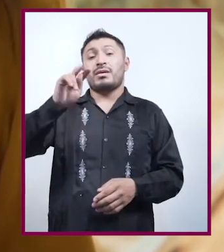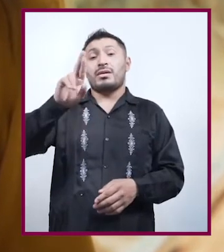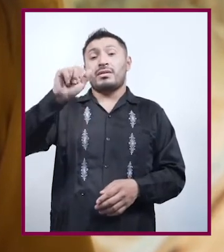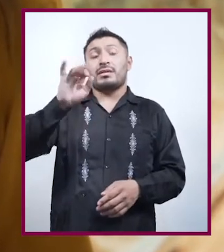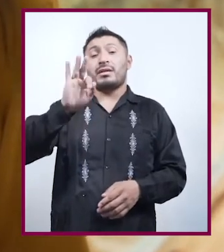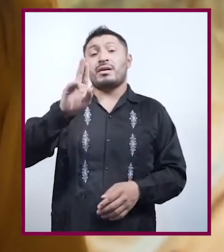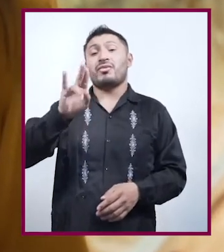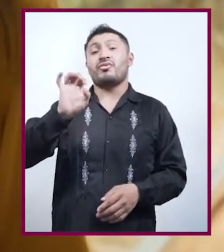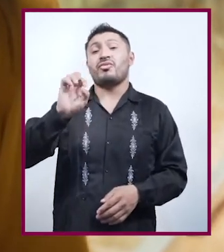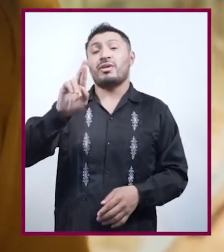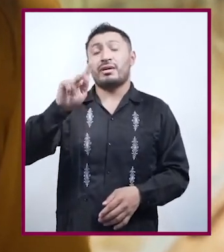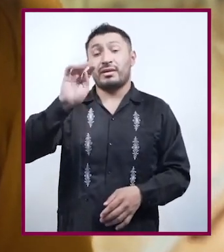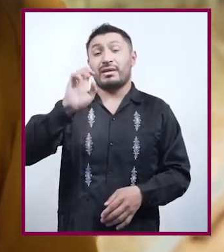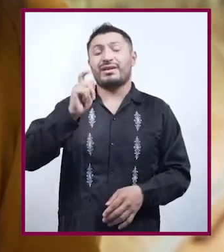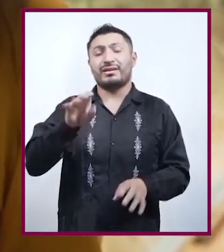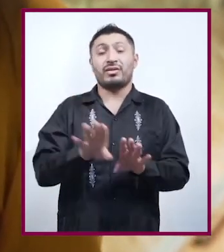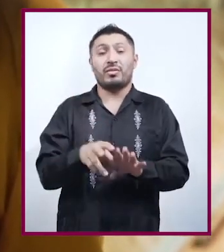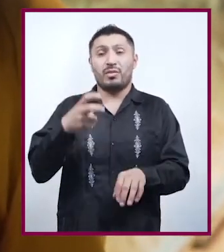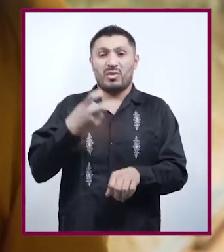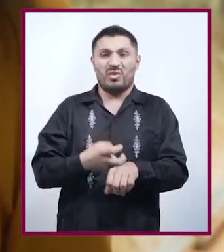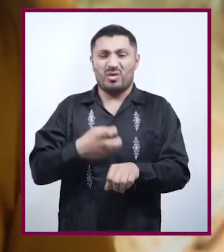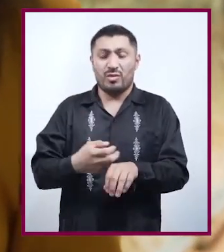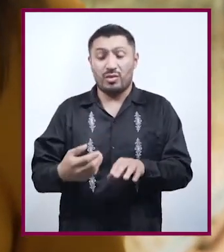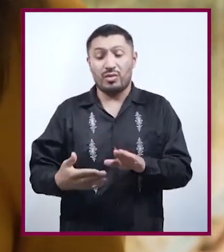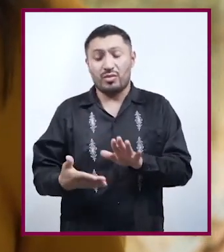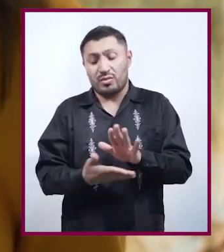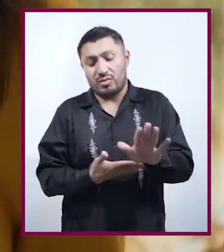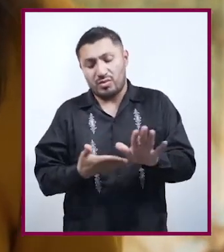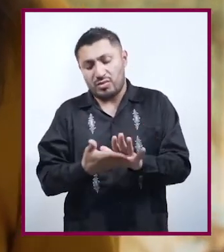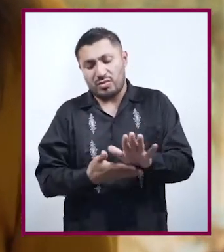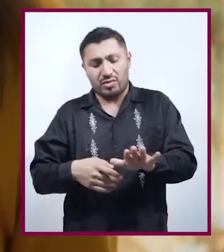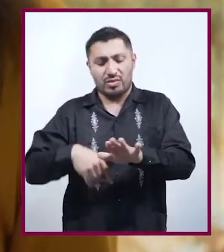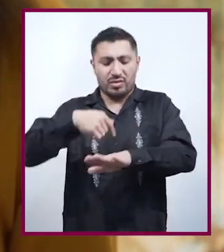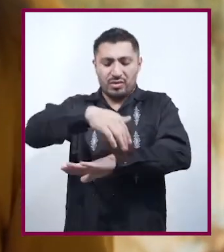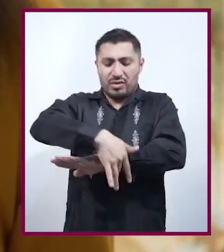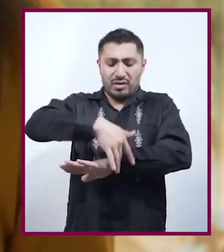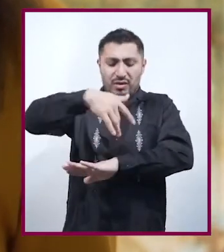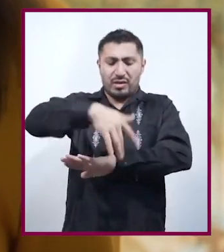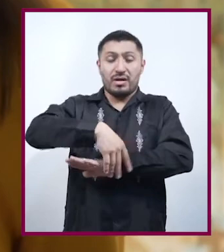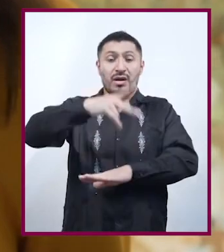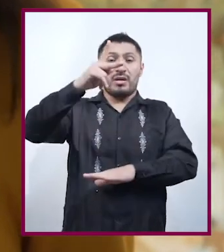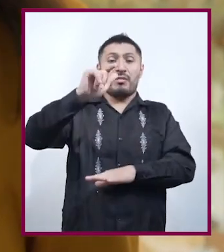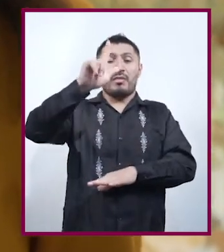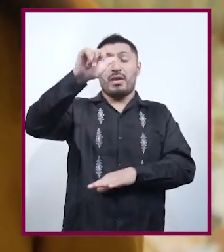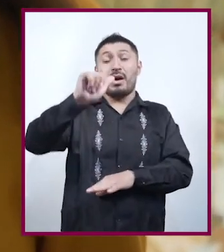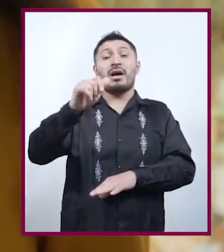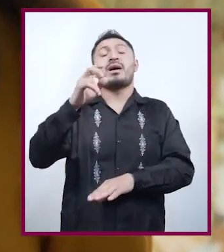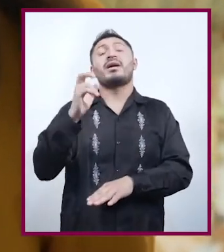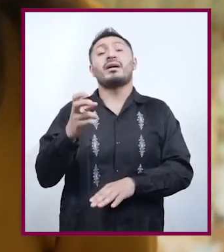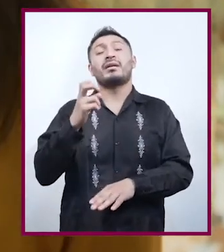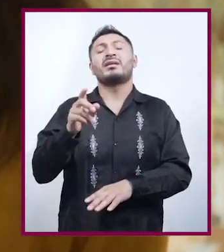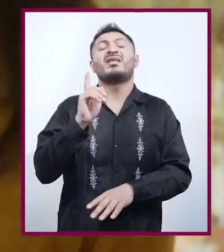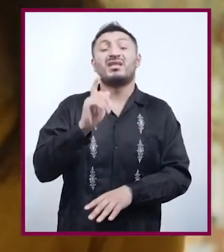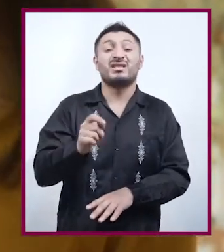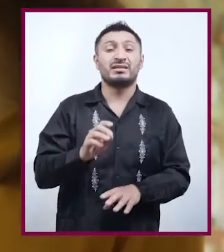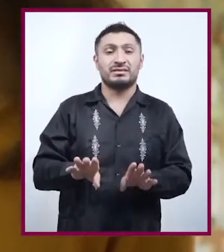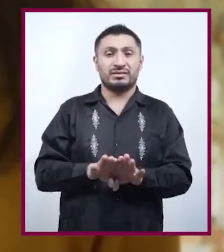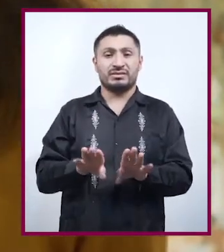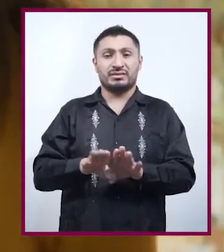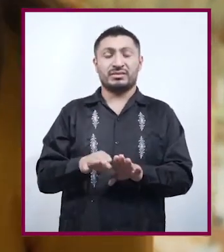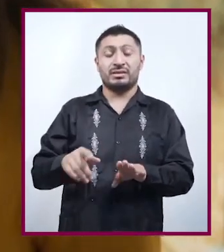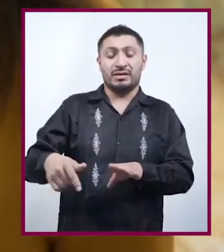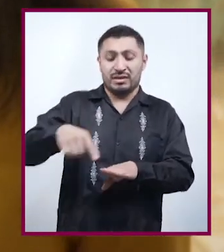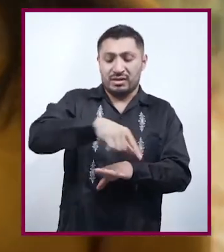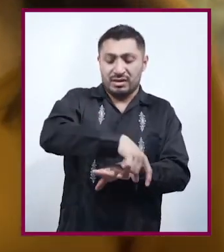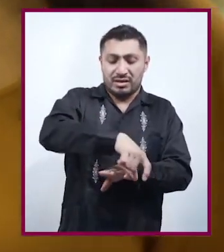el contrafuerte, que es la parte dura del zapato, la parte que va atrás. Tenemos la pala, que lo llamamos